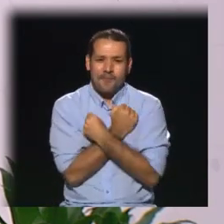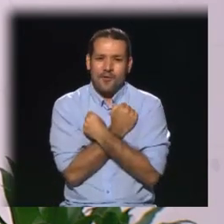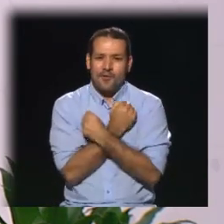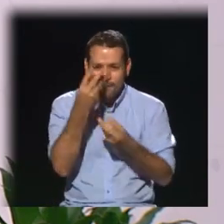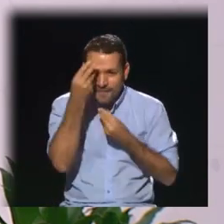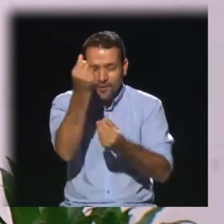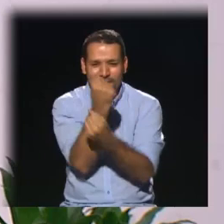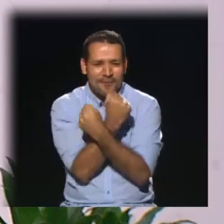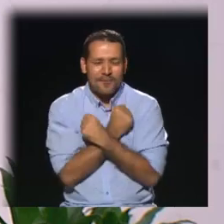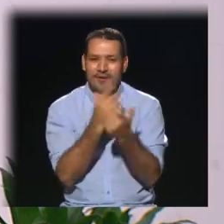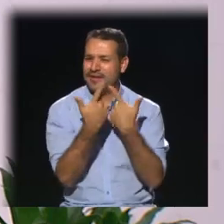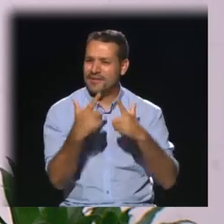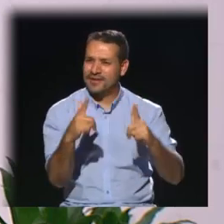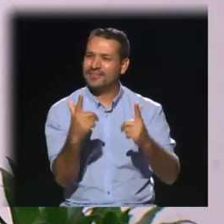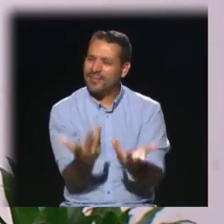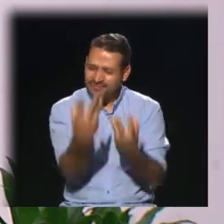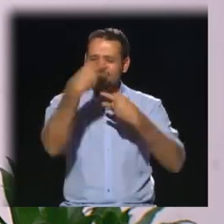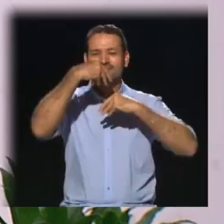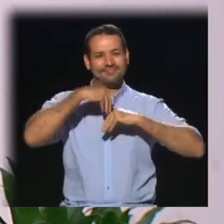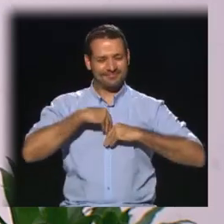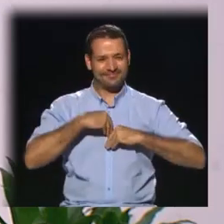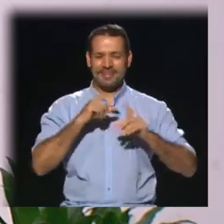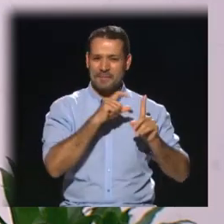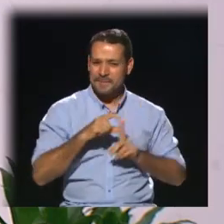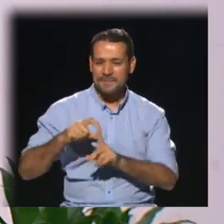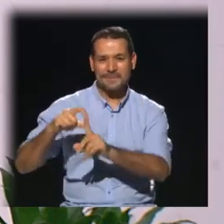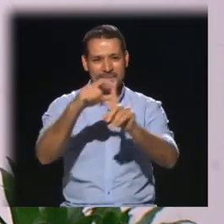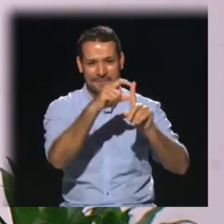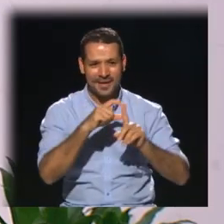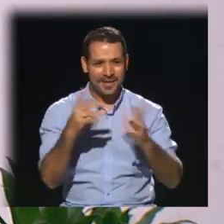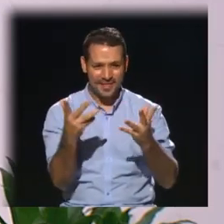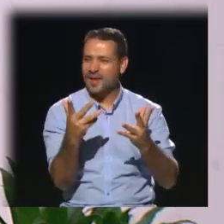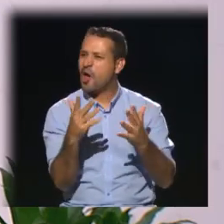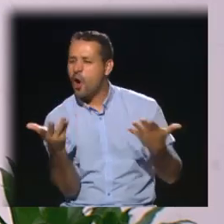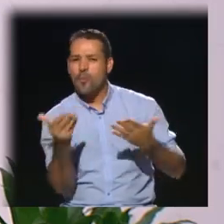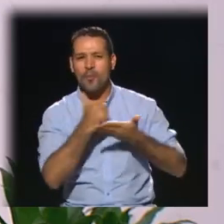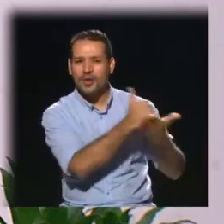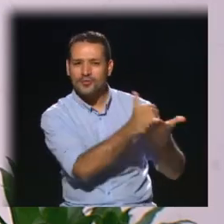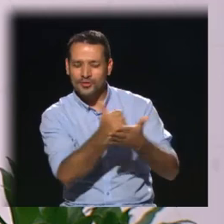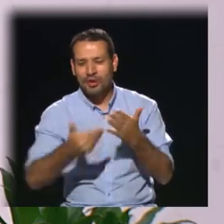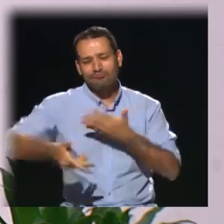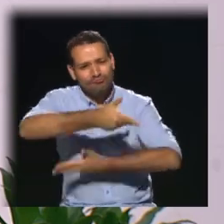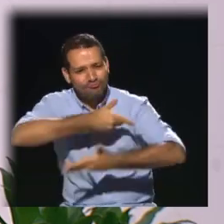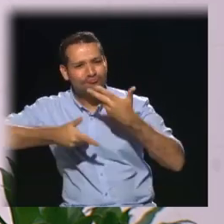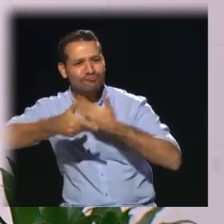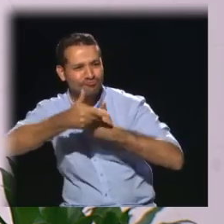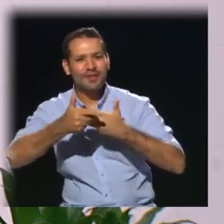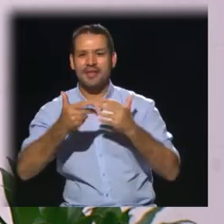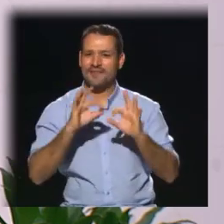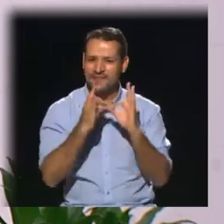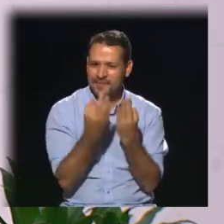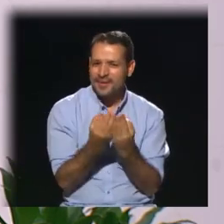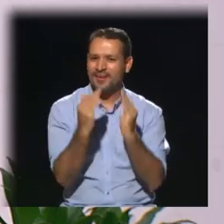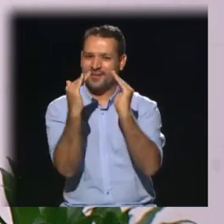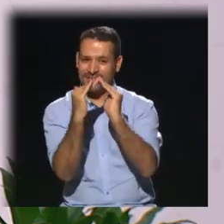palabras transformadoras. Y en este momento, ¿cómo juegan estas palabras en el entorno familiar, pero también en la escuela y en la proyección de futuro